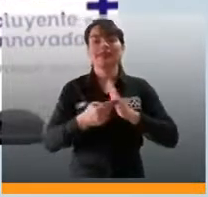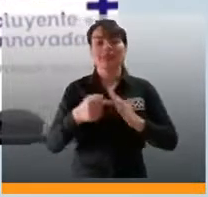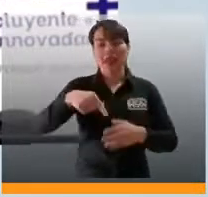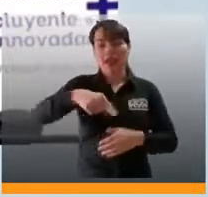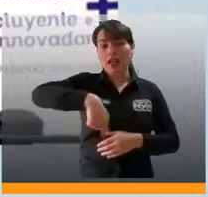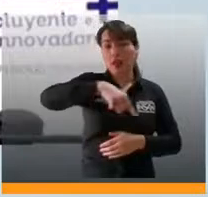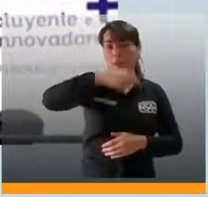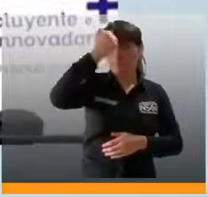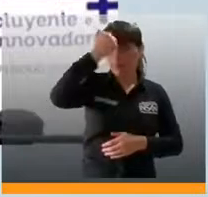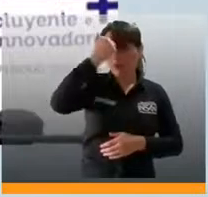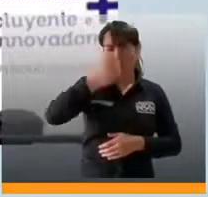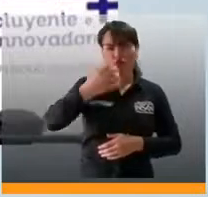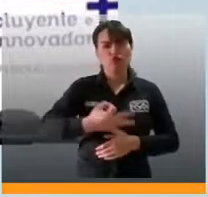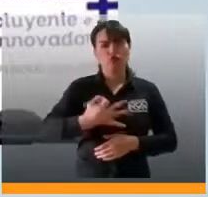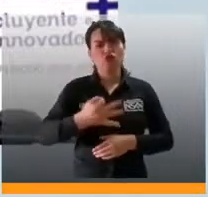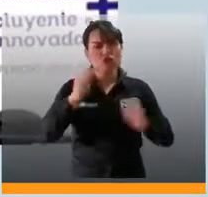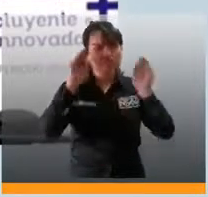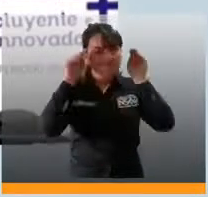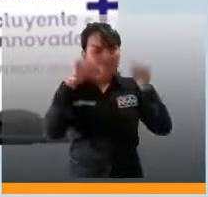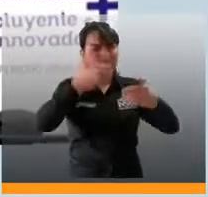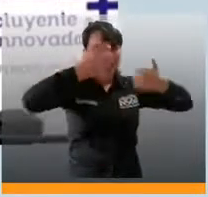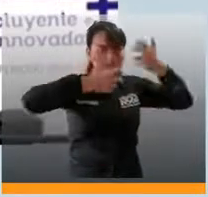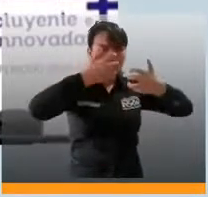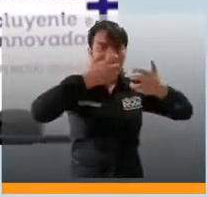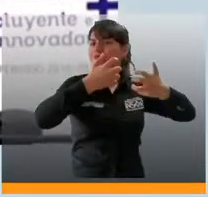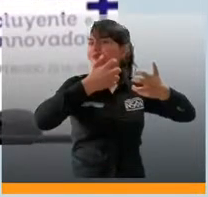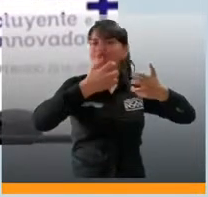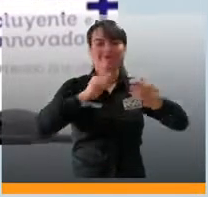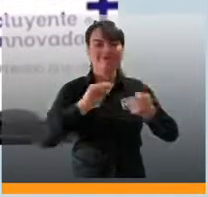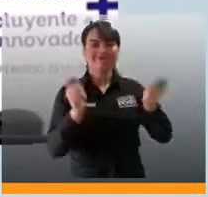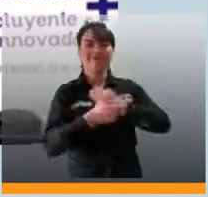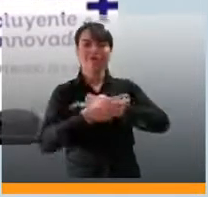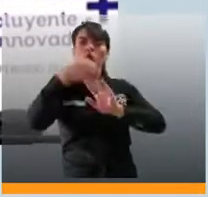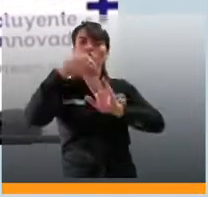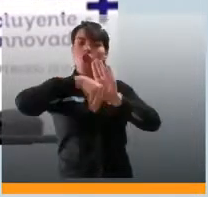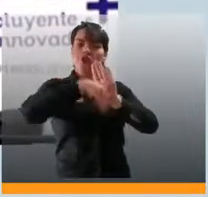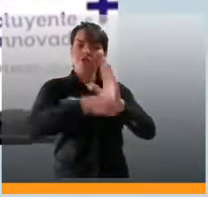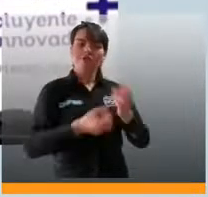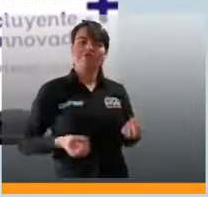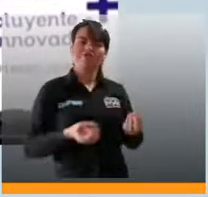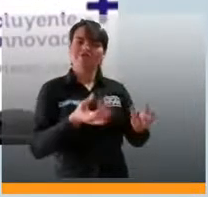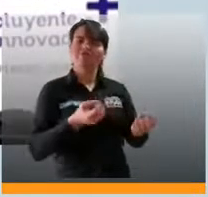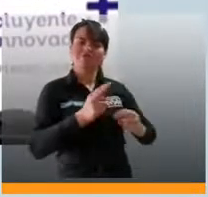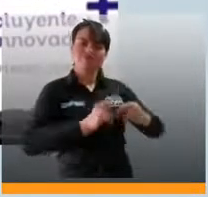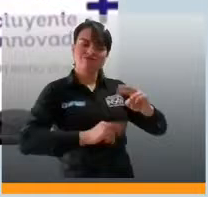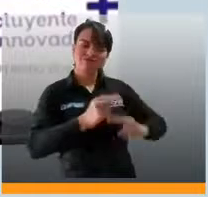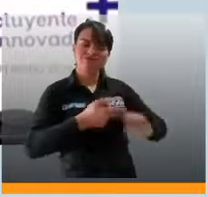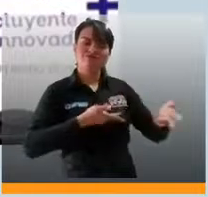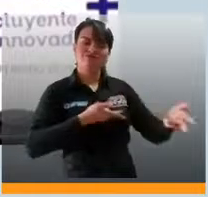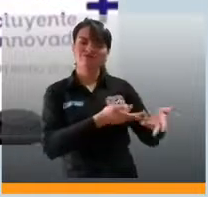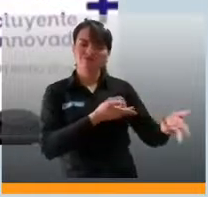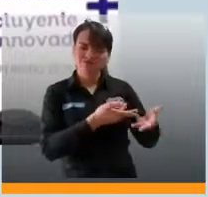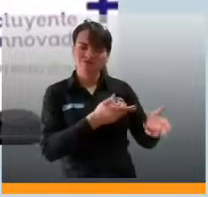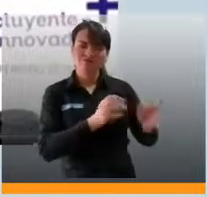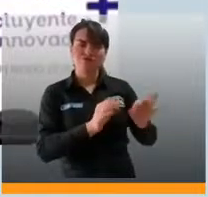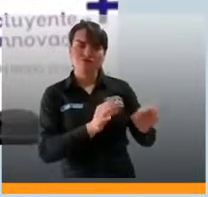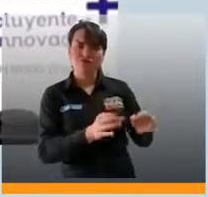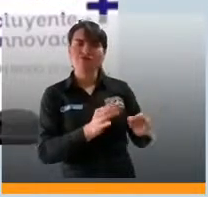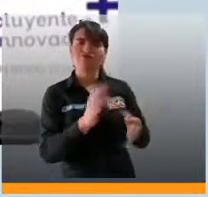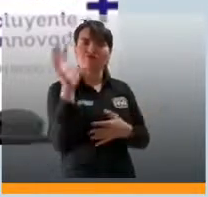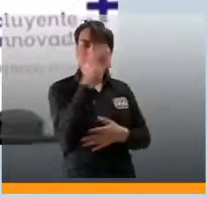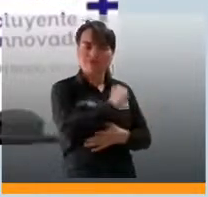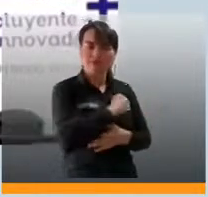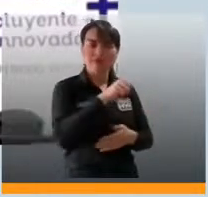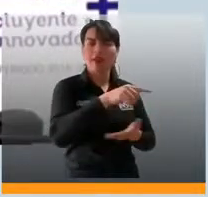centrar sus procesos de evaluación en torno a contenidos y a empezar a avanzar en la construcción de rúbricas centradas en lo que